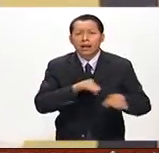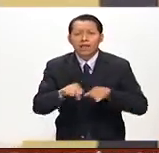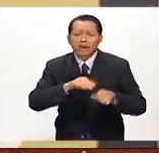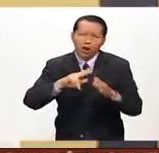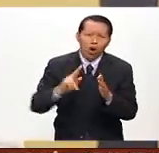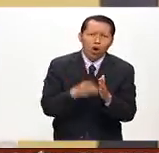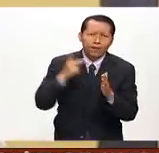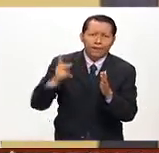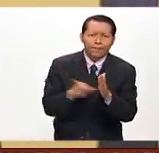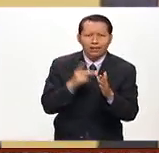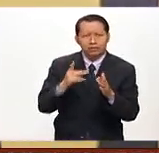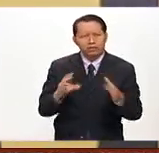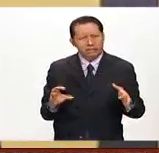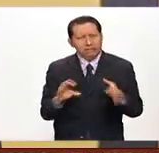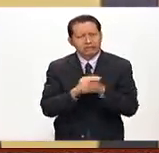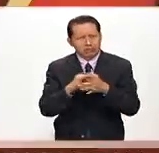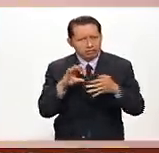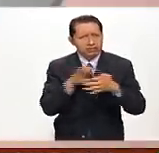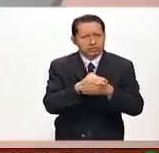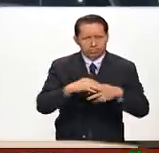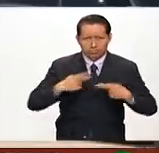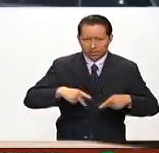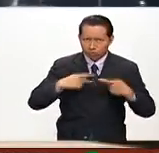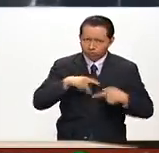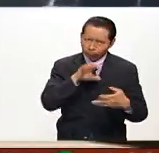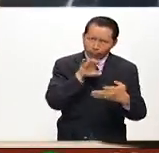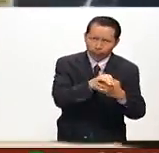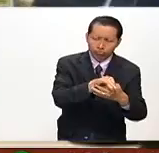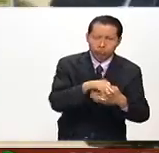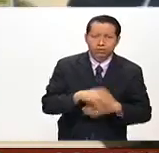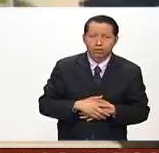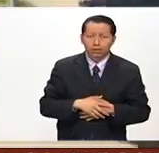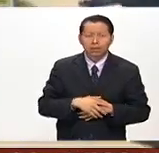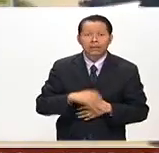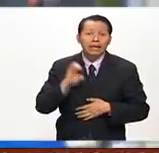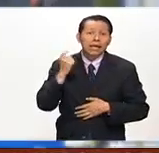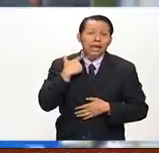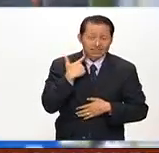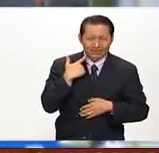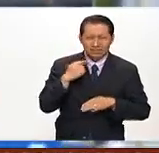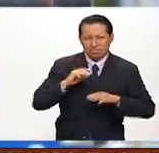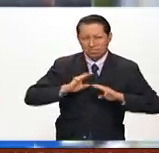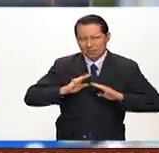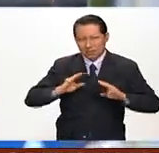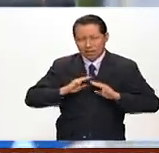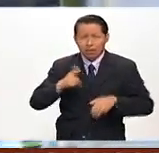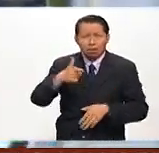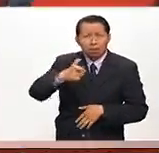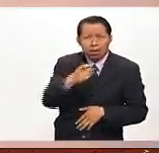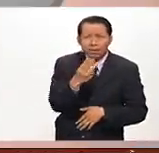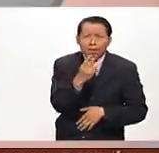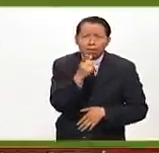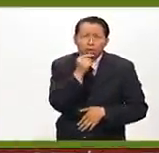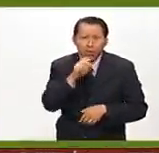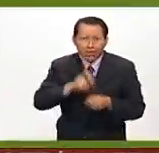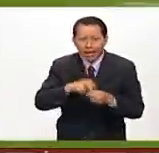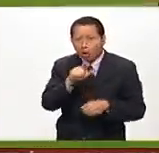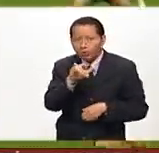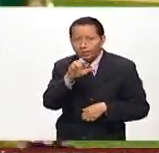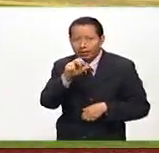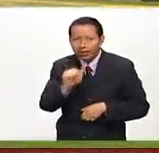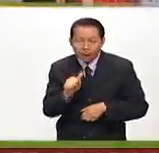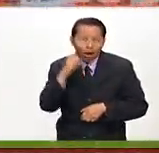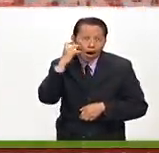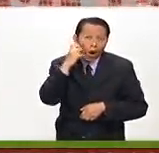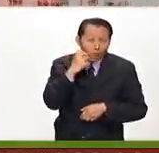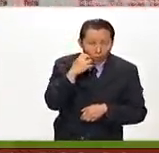cuenta, de la mano de la gente. Exmilitar afroamericano asesina a 3 policías en Luisiana. Ganan